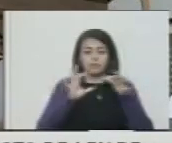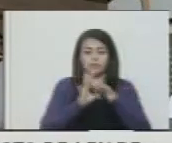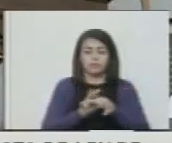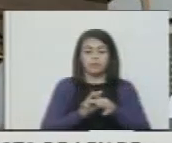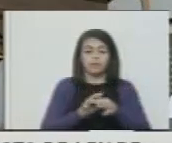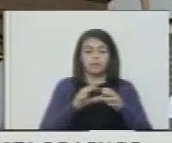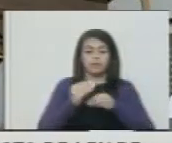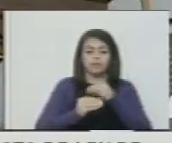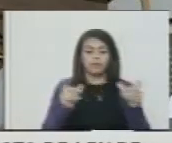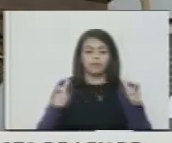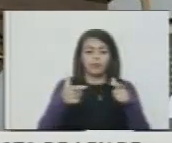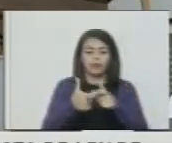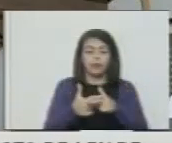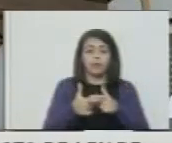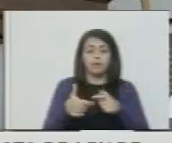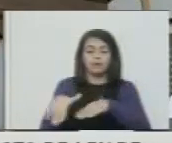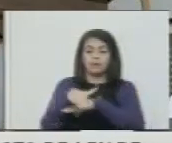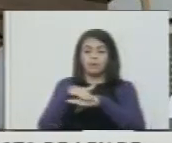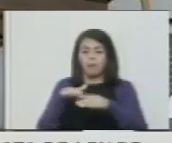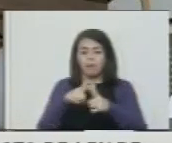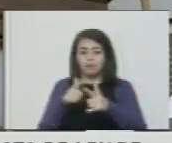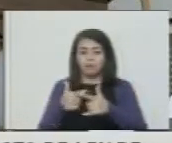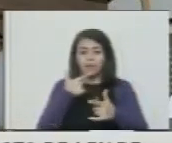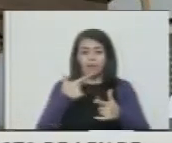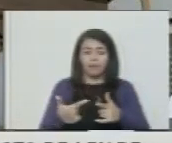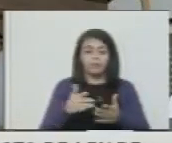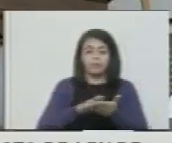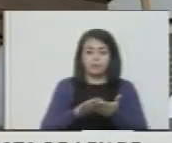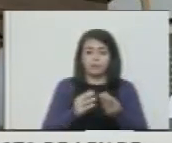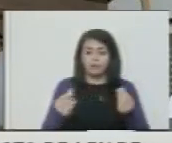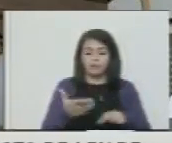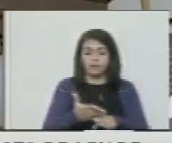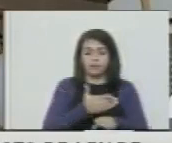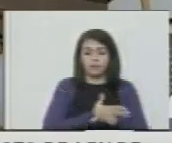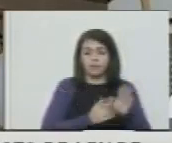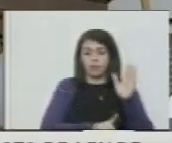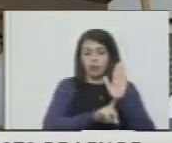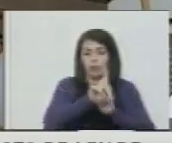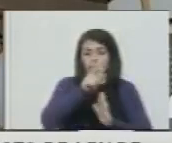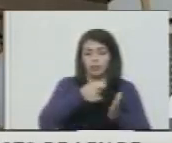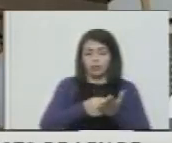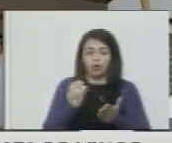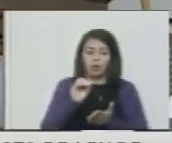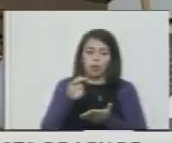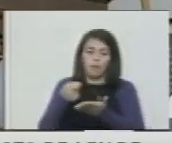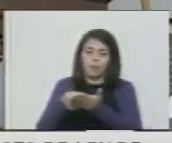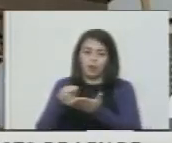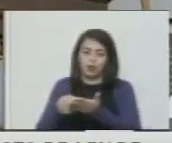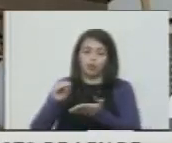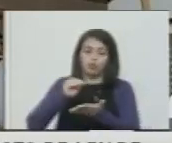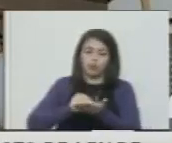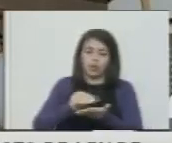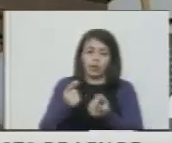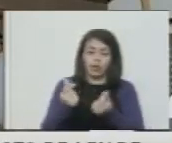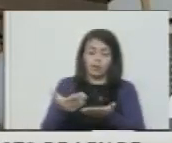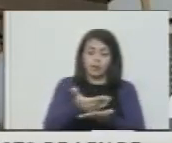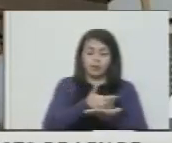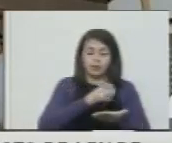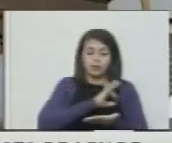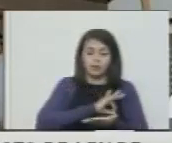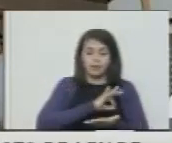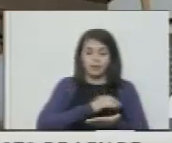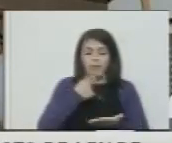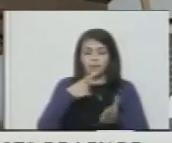fusión, escisión, cesión de cartera, disolución anticipada, aumento, reintegro o disminución del capital